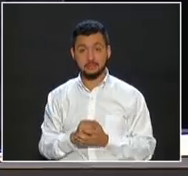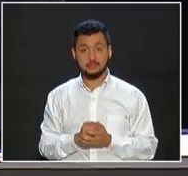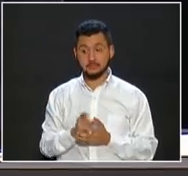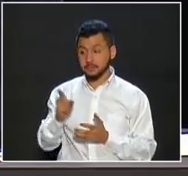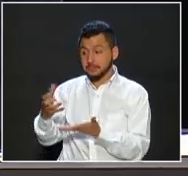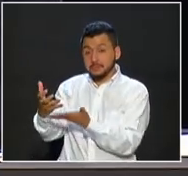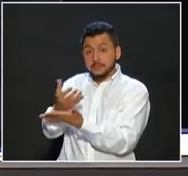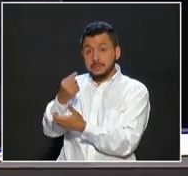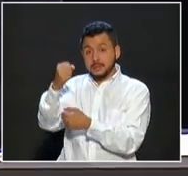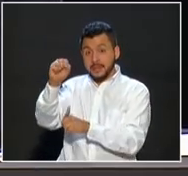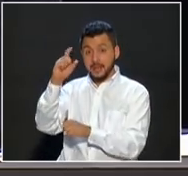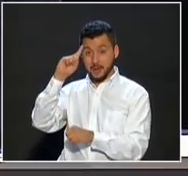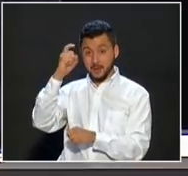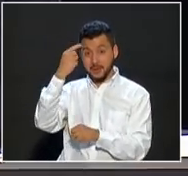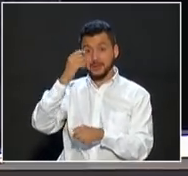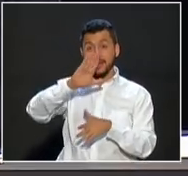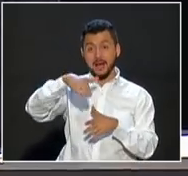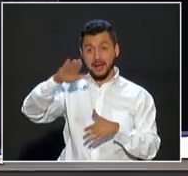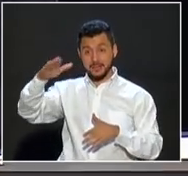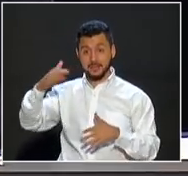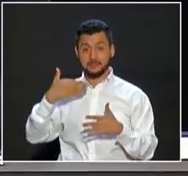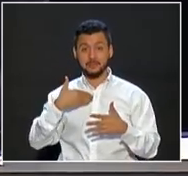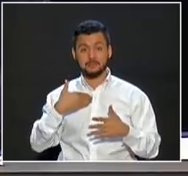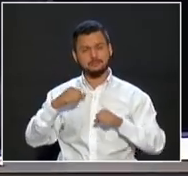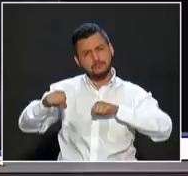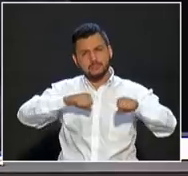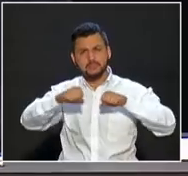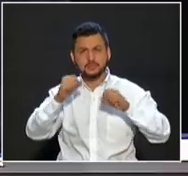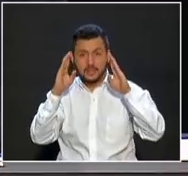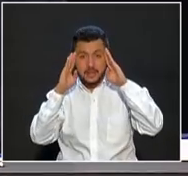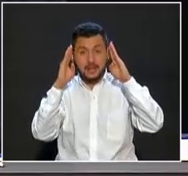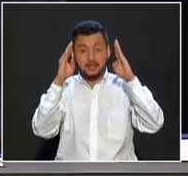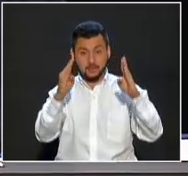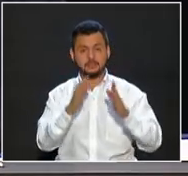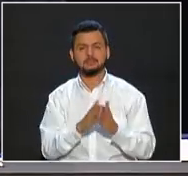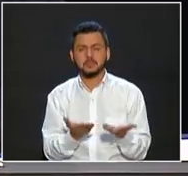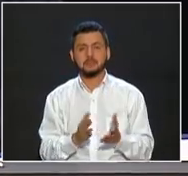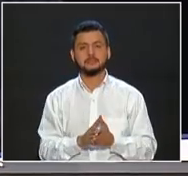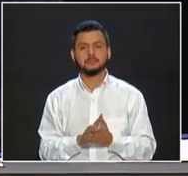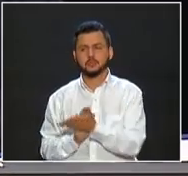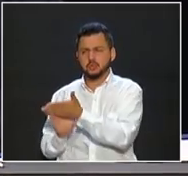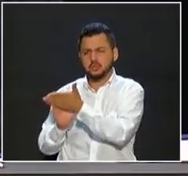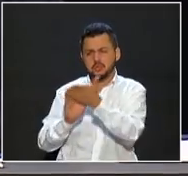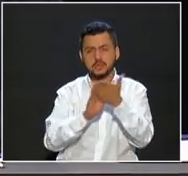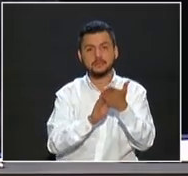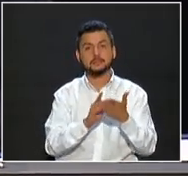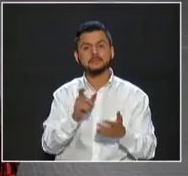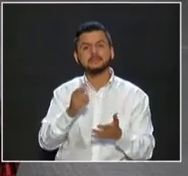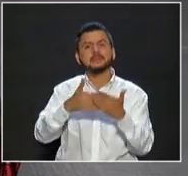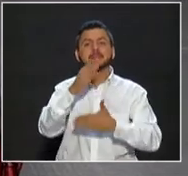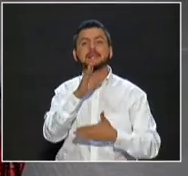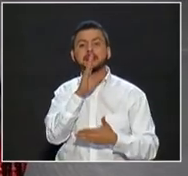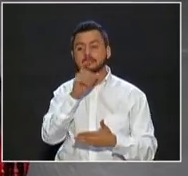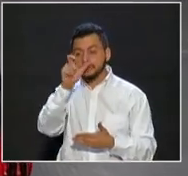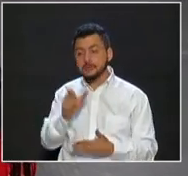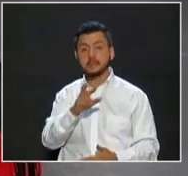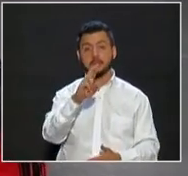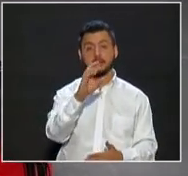realizará usted contra estas estructuras y en especial para frenar la extorsión este bloque lo inicia rodolfo corrí